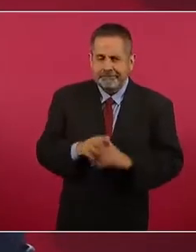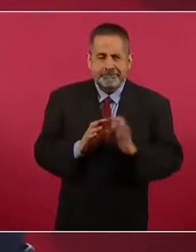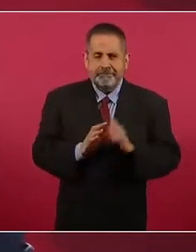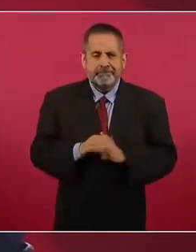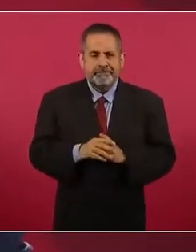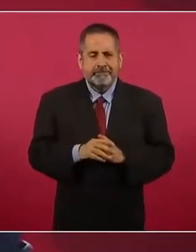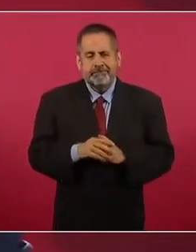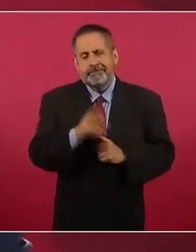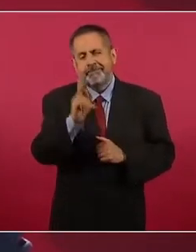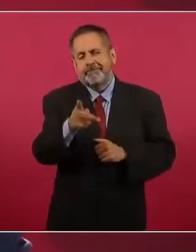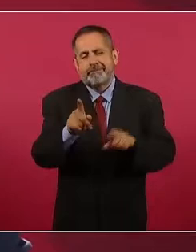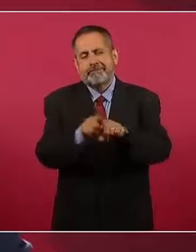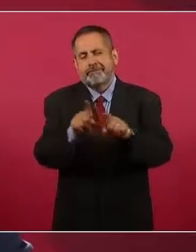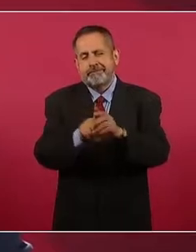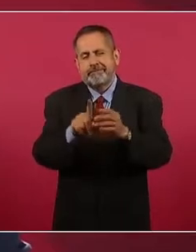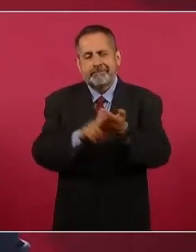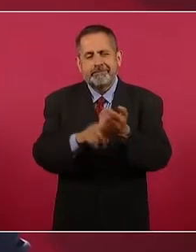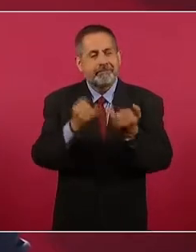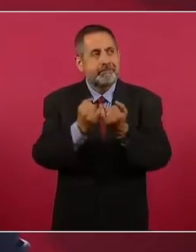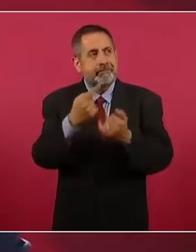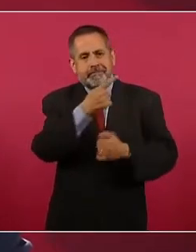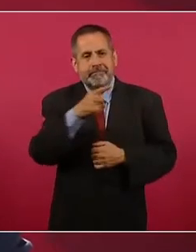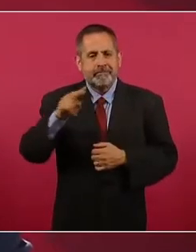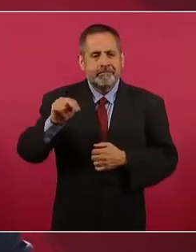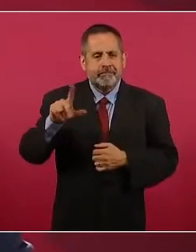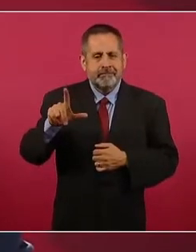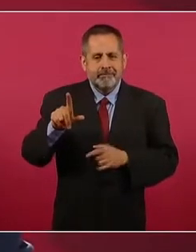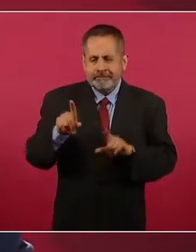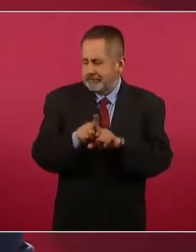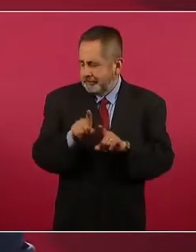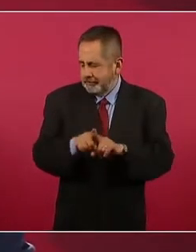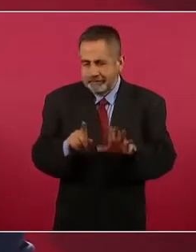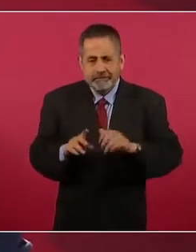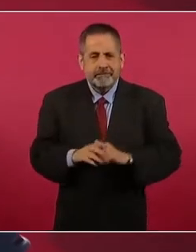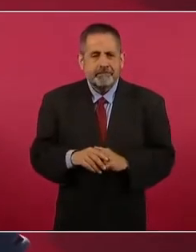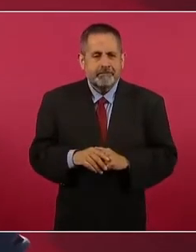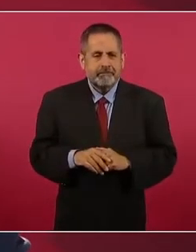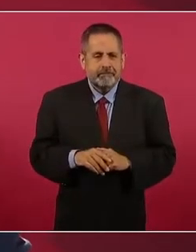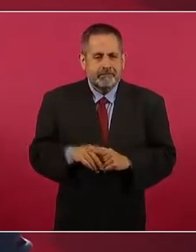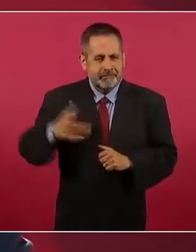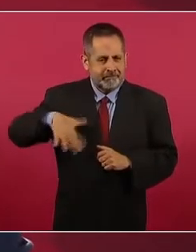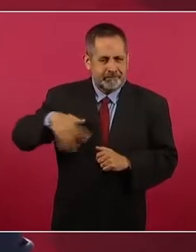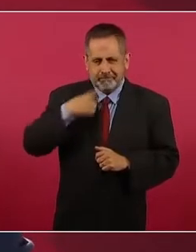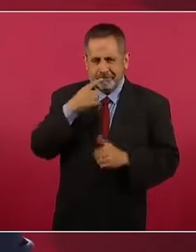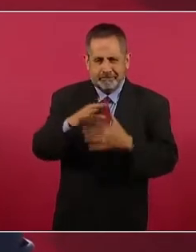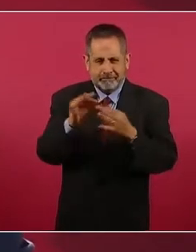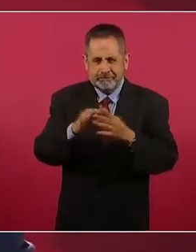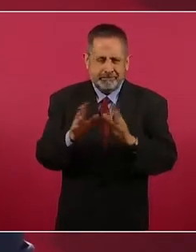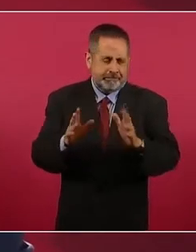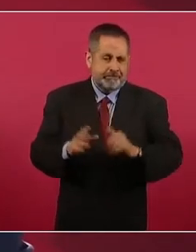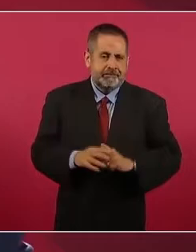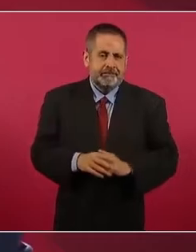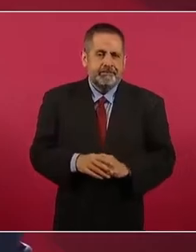Es un poco como el caso de Nuevo León, al que hice referencia.